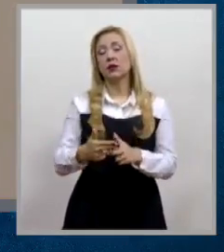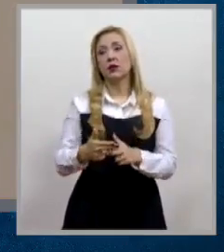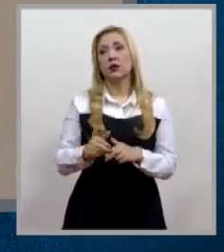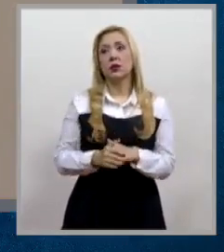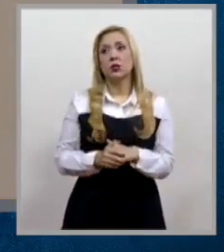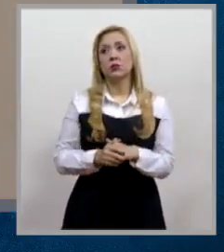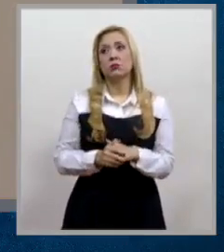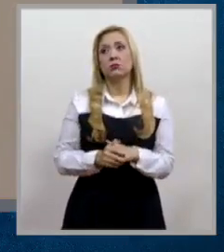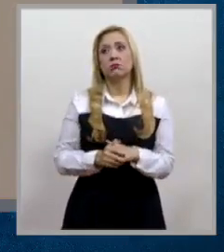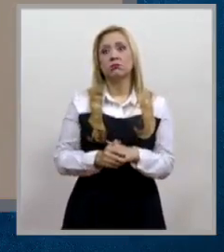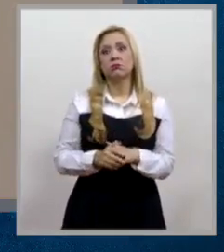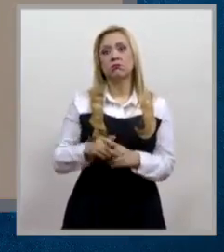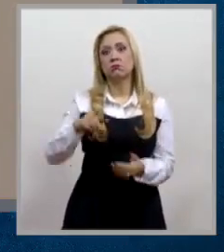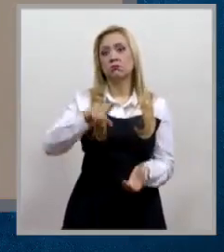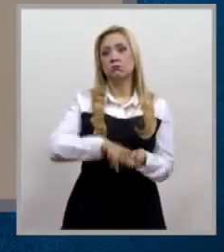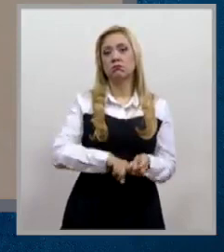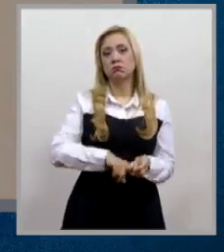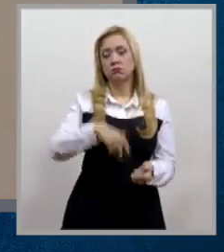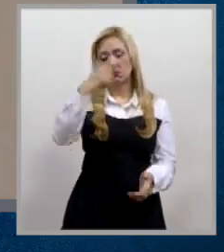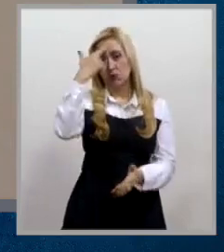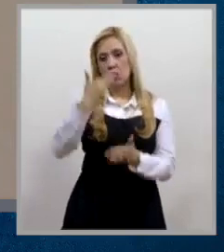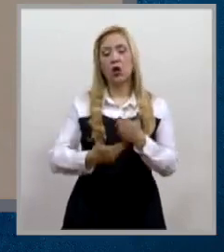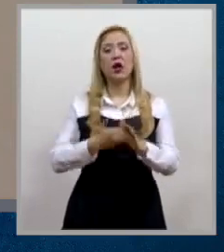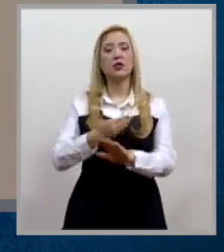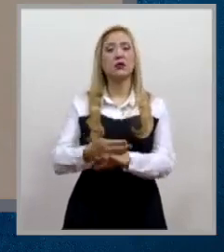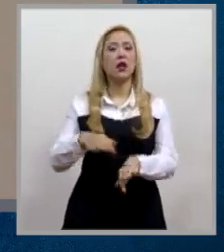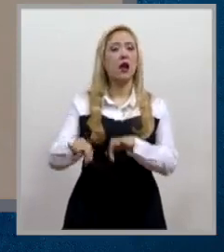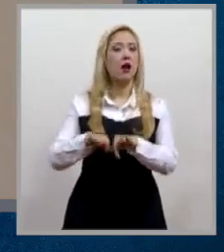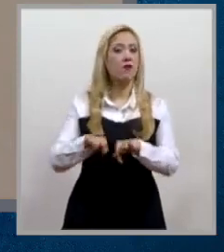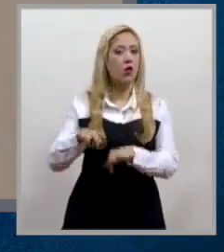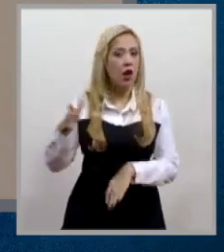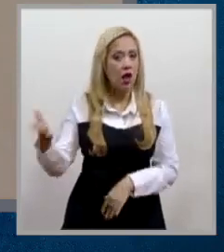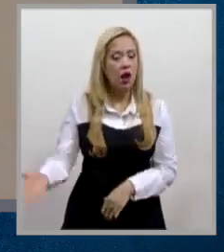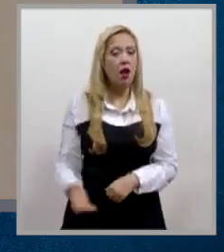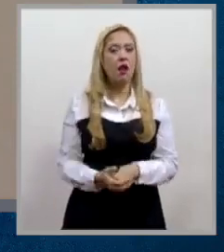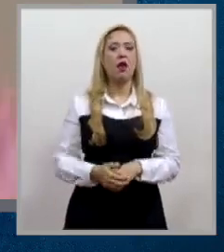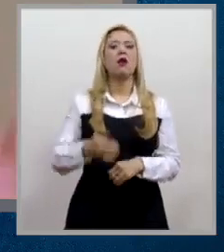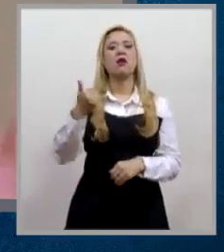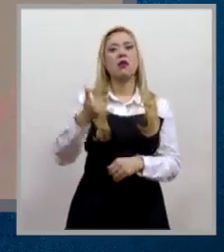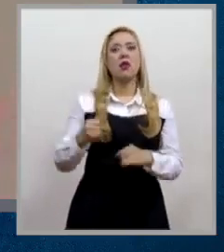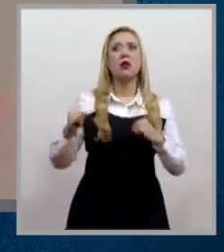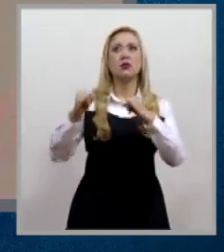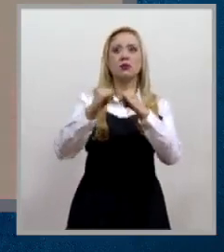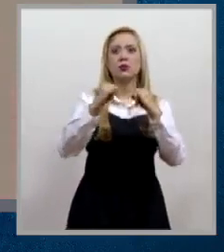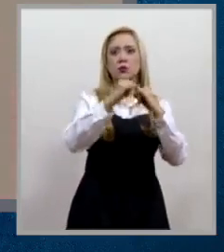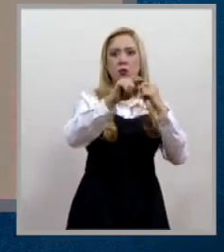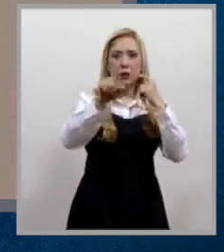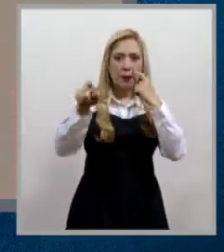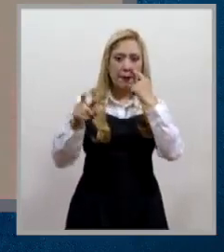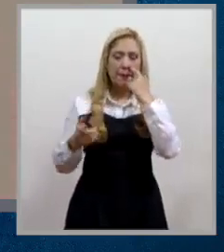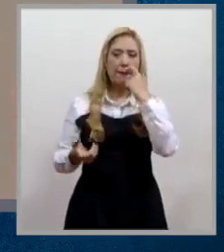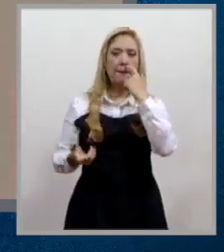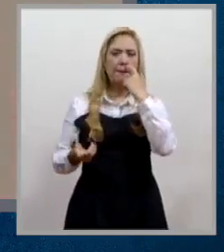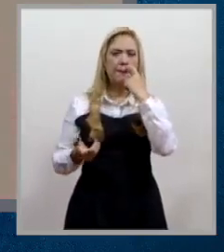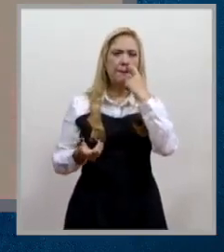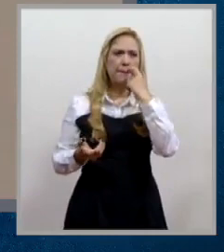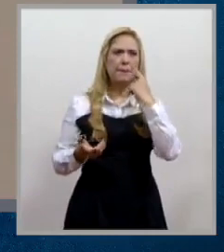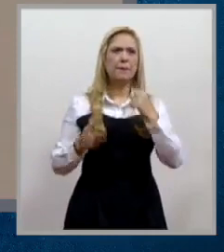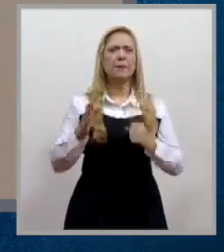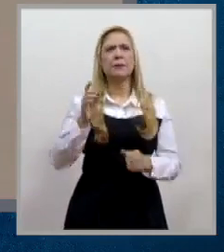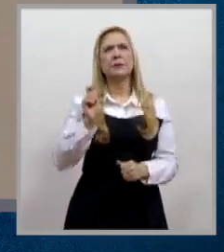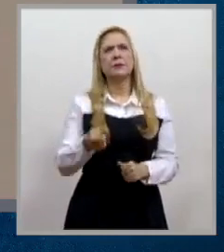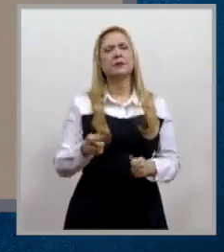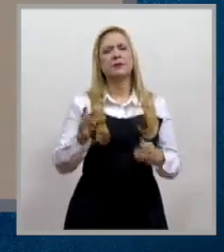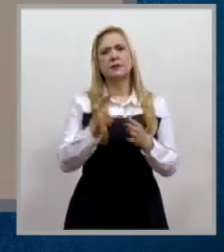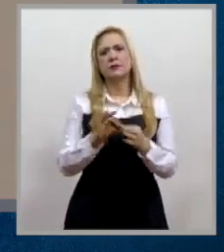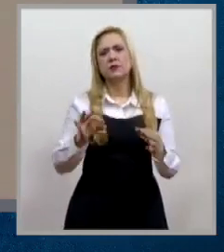que estaban mencionando de violencia laboral, también la violencia institucional. Hablamos de modalidades de violencia, pero también podríamos